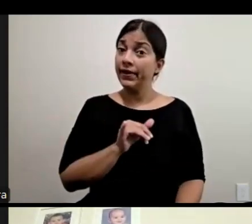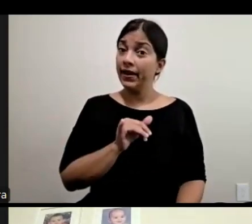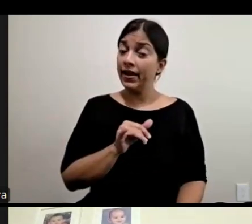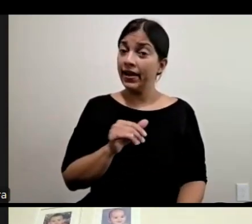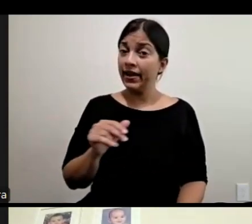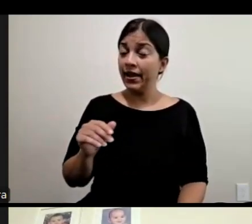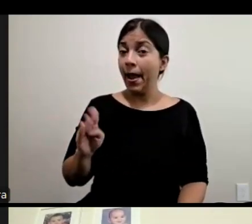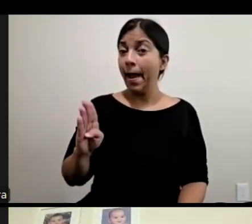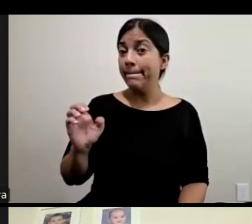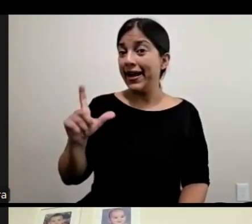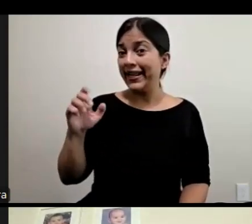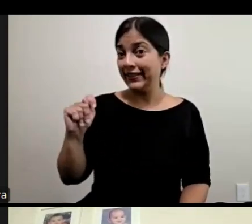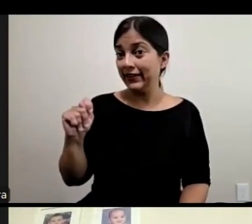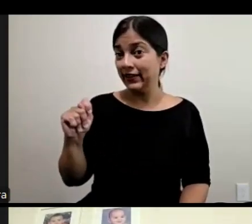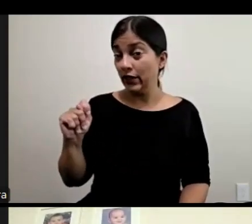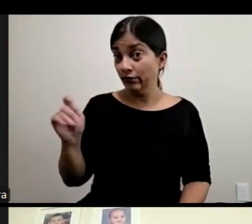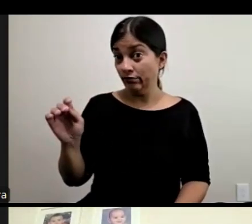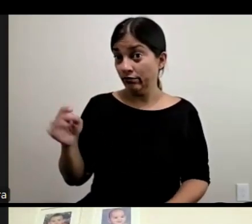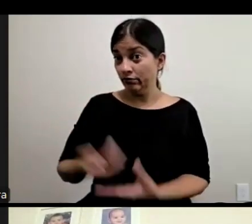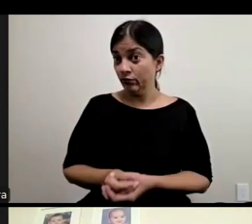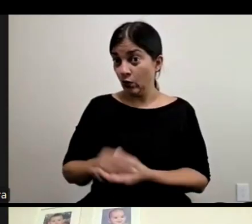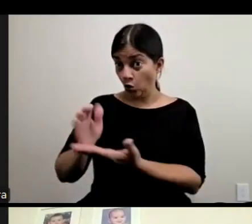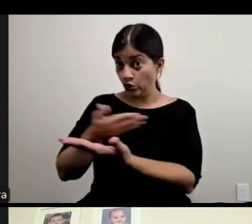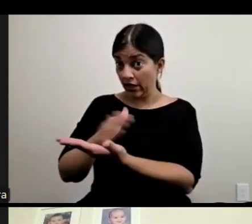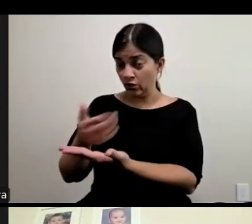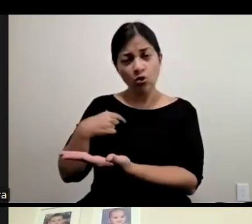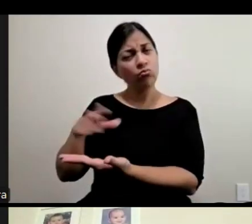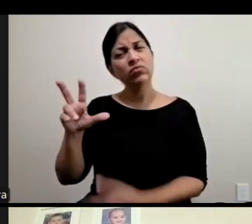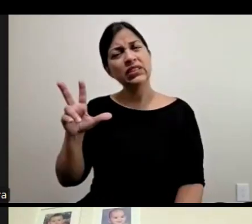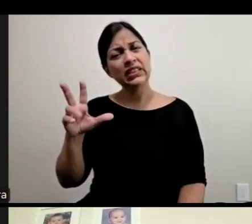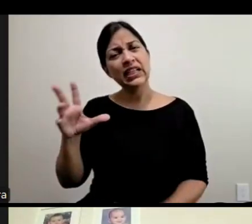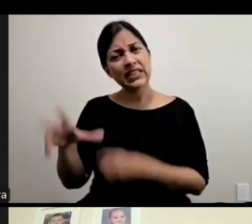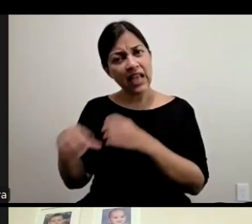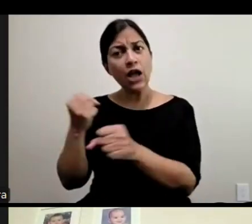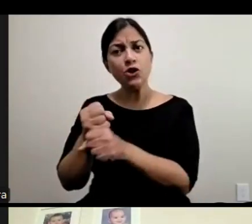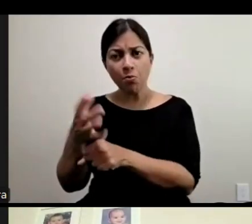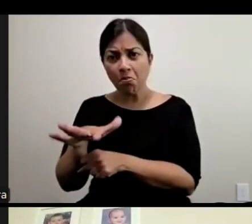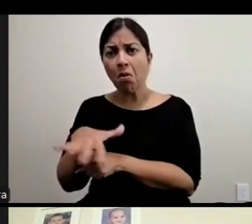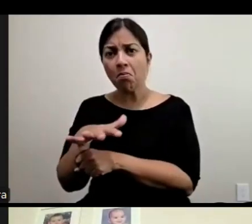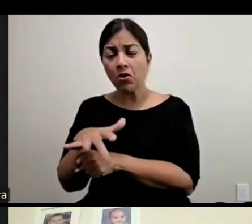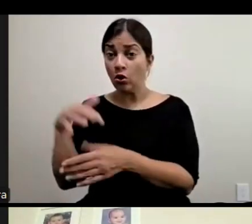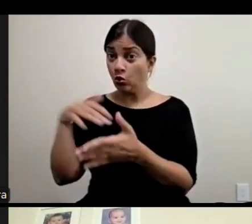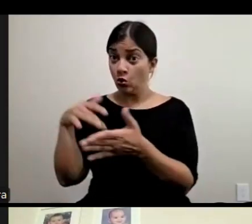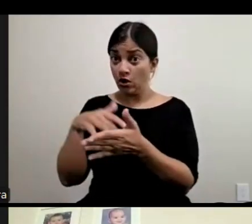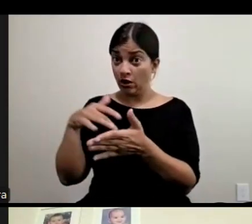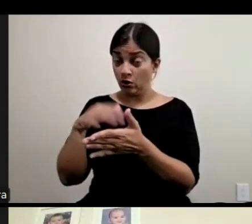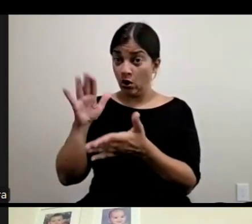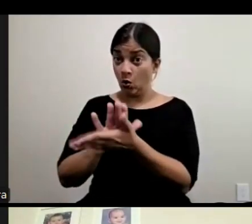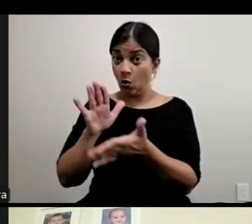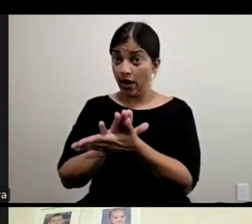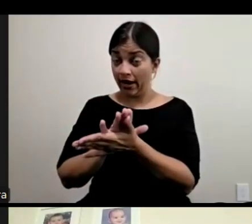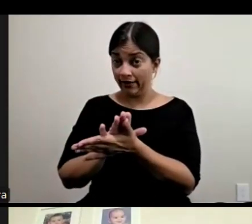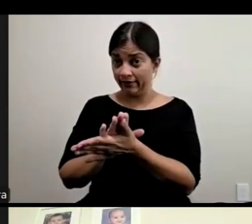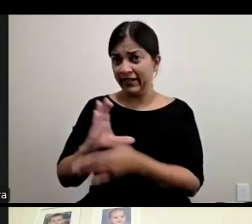concierto. Estuve como 3 años más o menos estudiando en la escuela de ballet concierto, ballet clásico, cuando